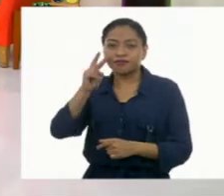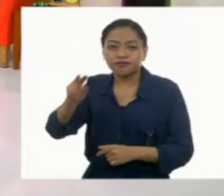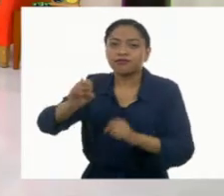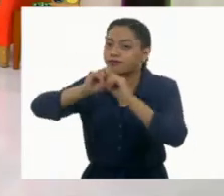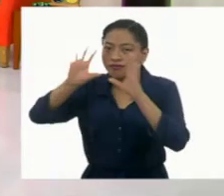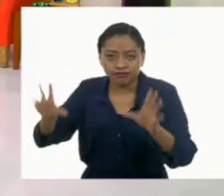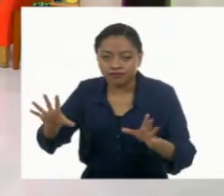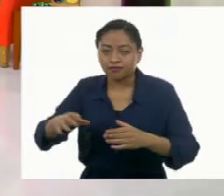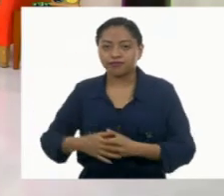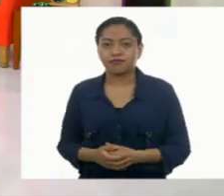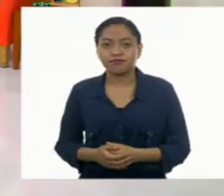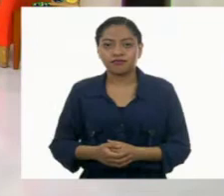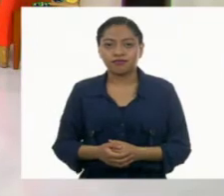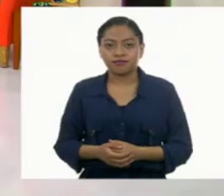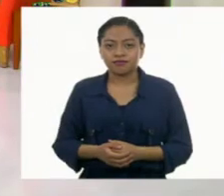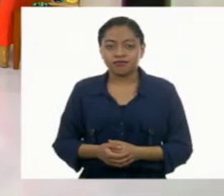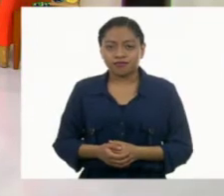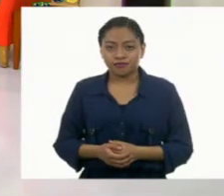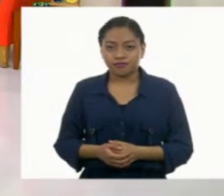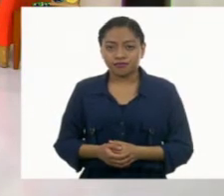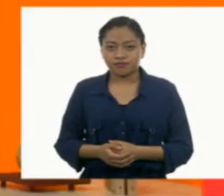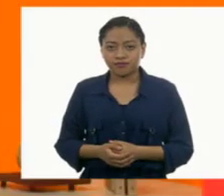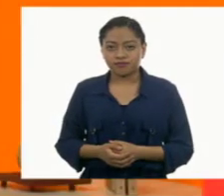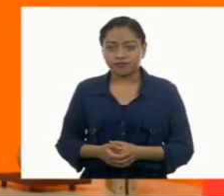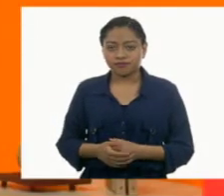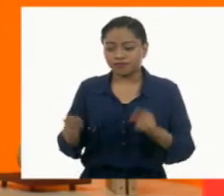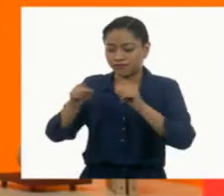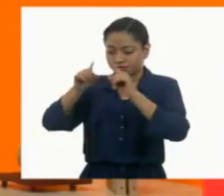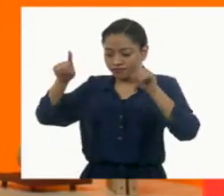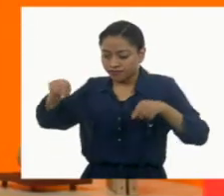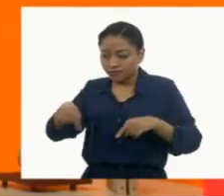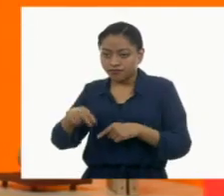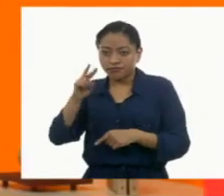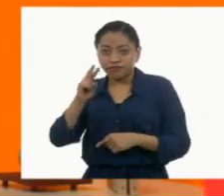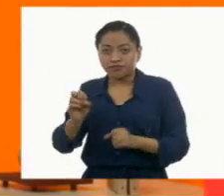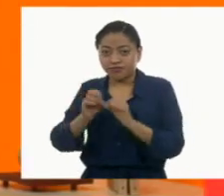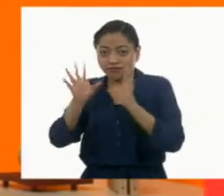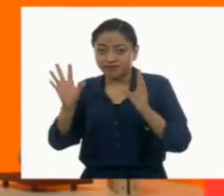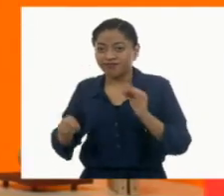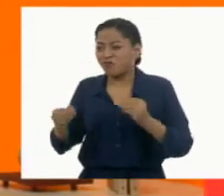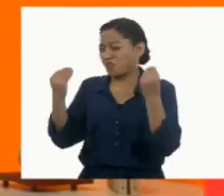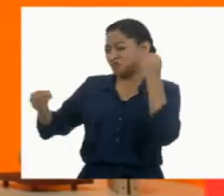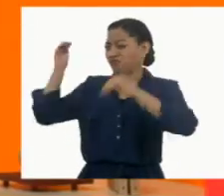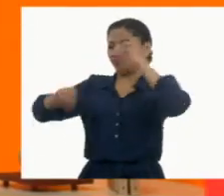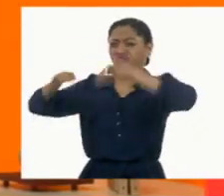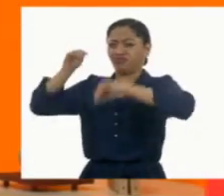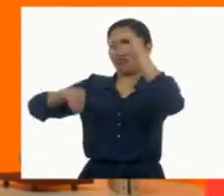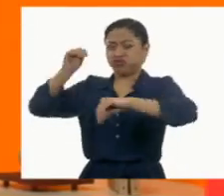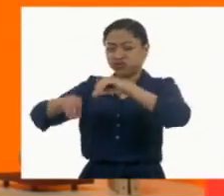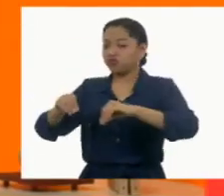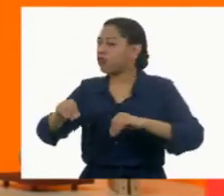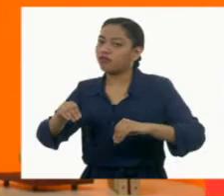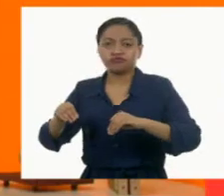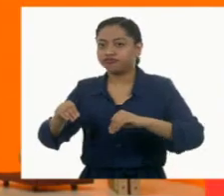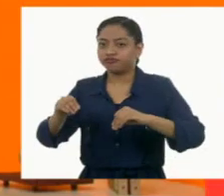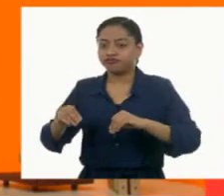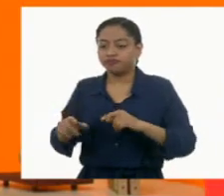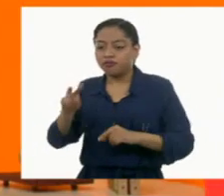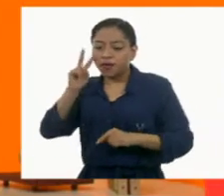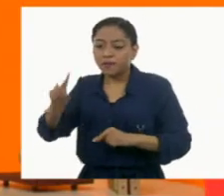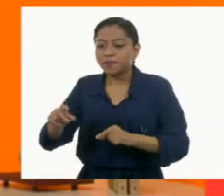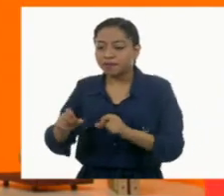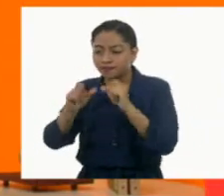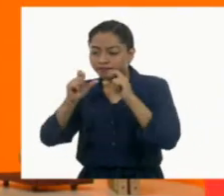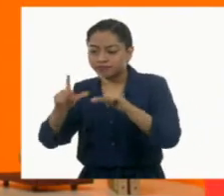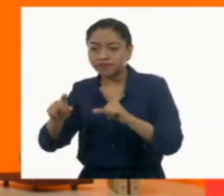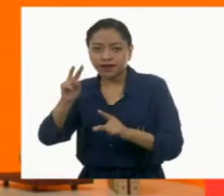Uh-huh. Y sobre todo, muy clara, muy específica la foto, sin tanto ruido que hay atrás, en el sentido que haya